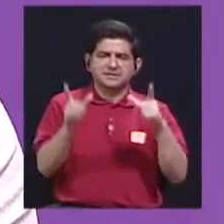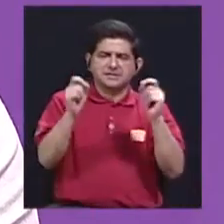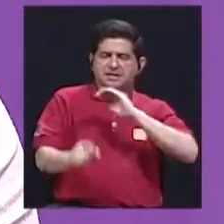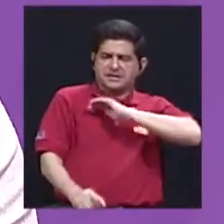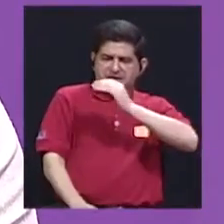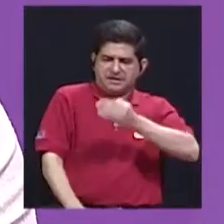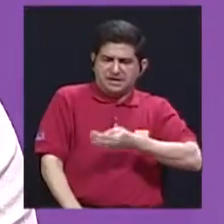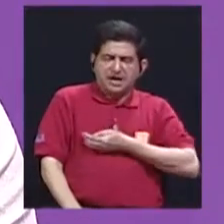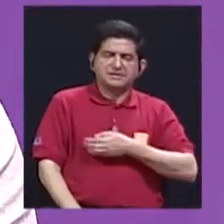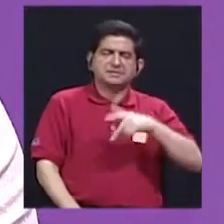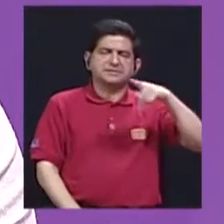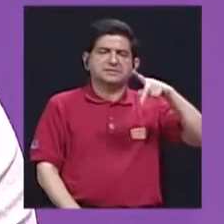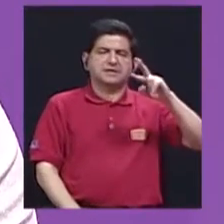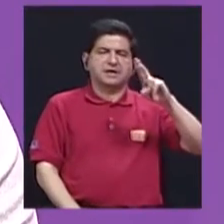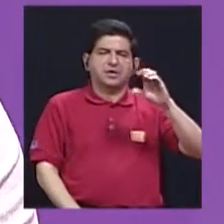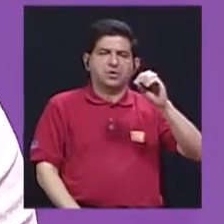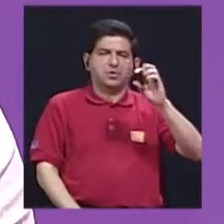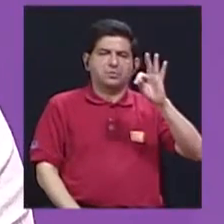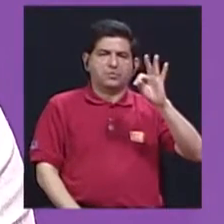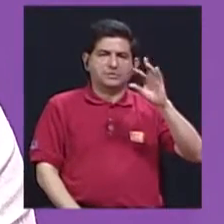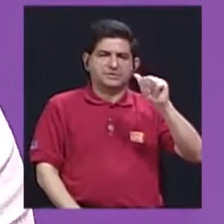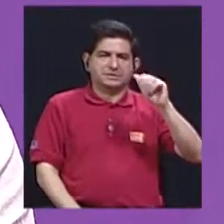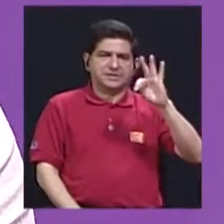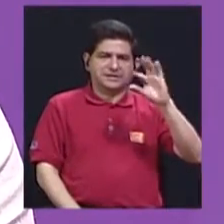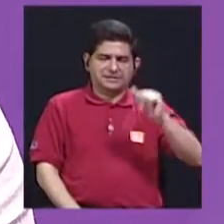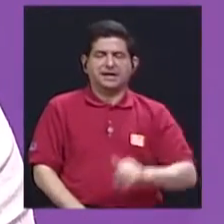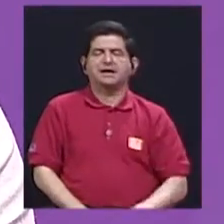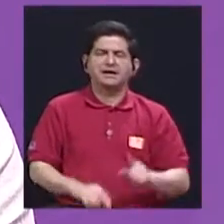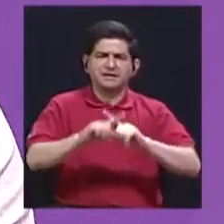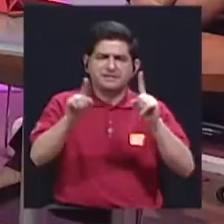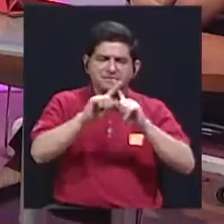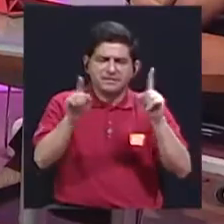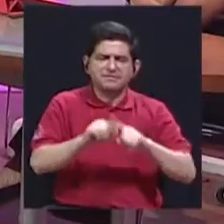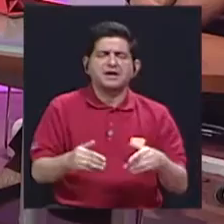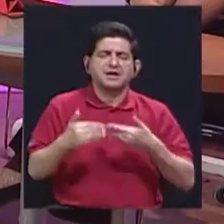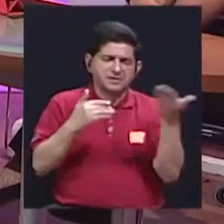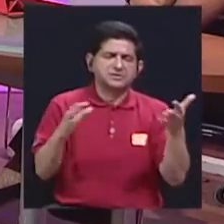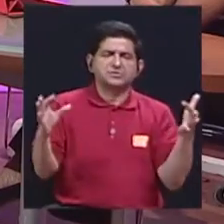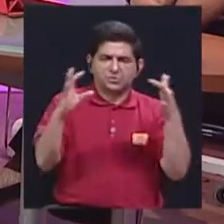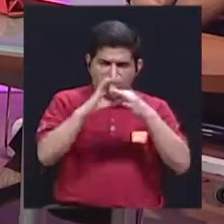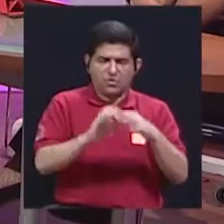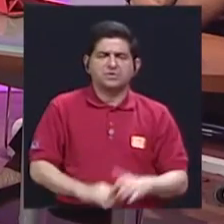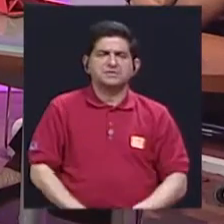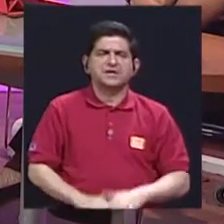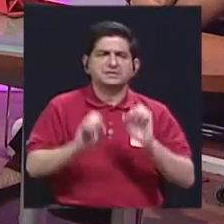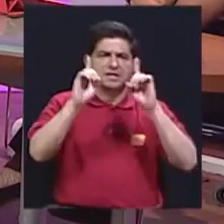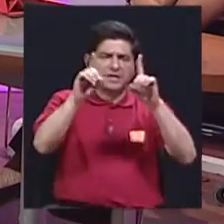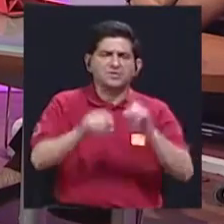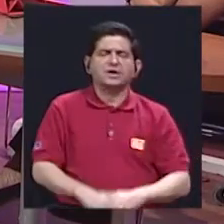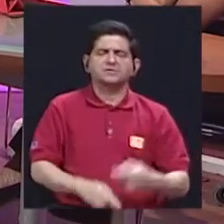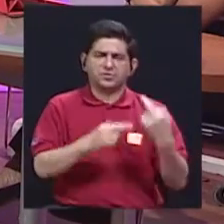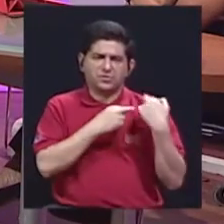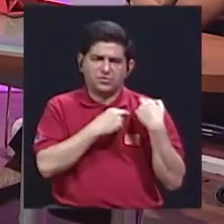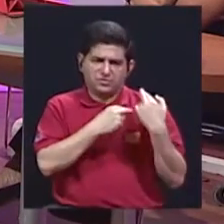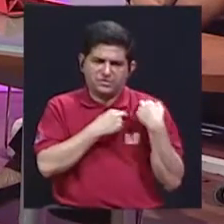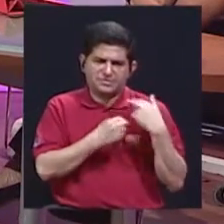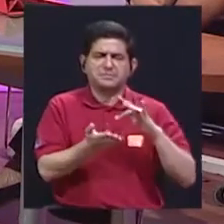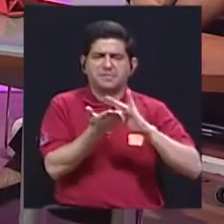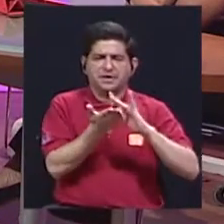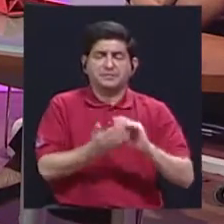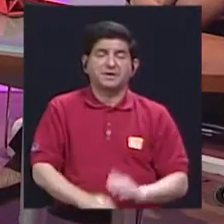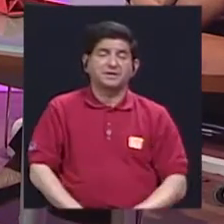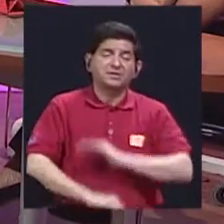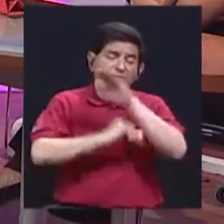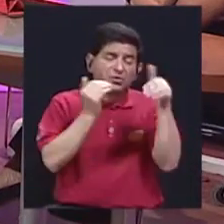final todos tenemos puntos en común el acceso a los medicamentos la educación los deberes los medicamentos todos desgraciadamente son de alto